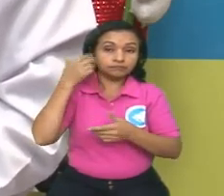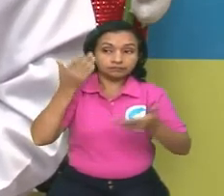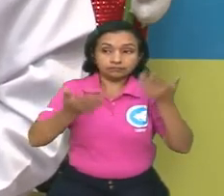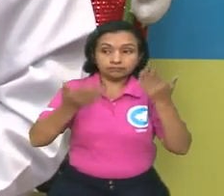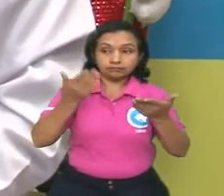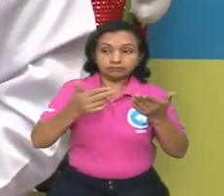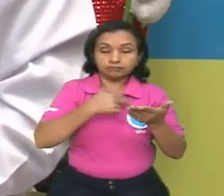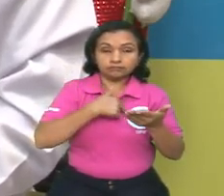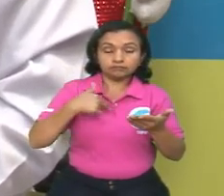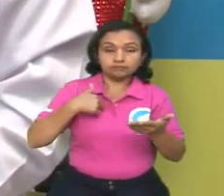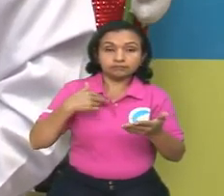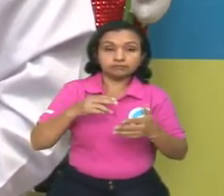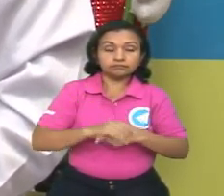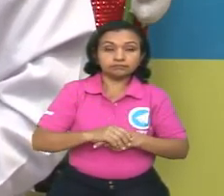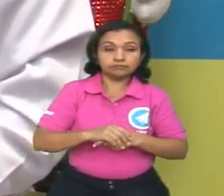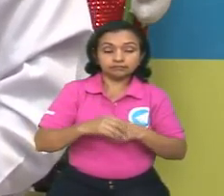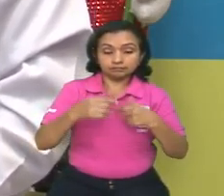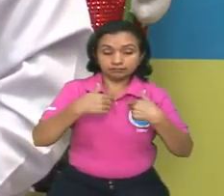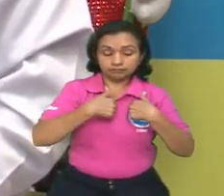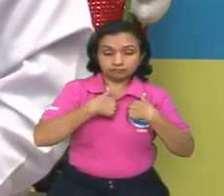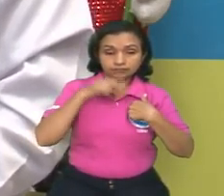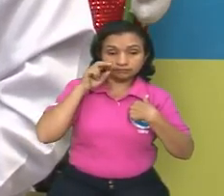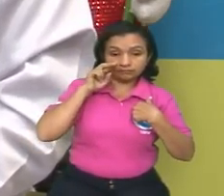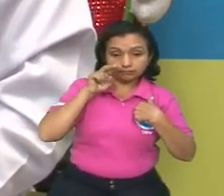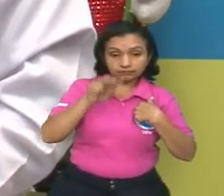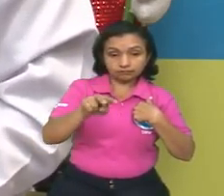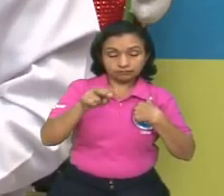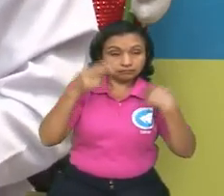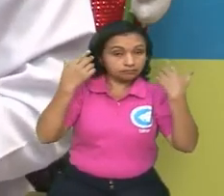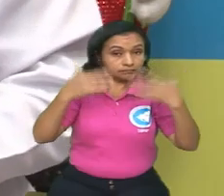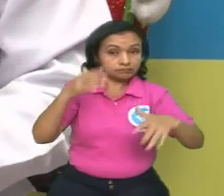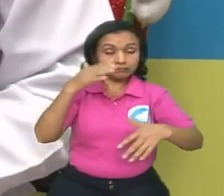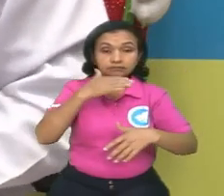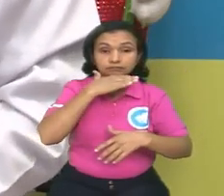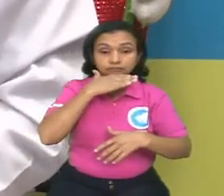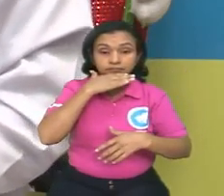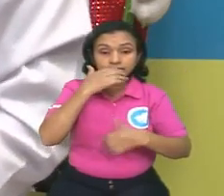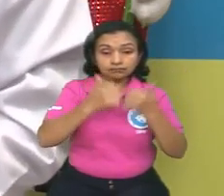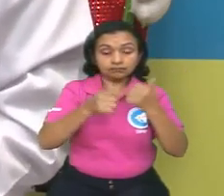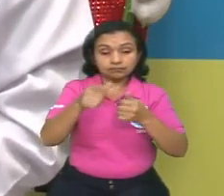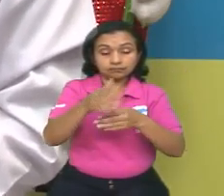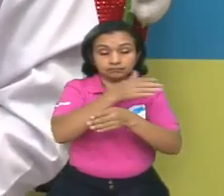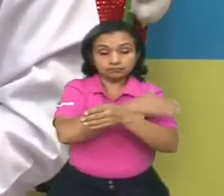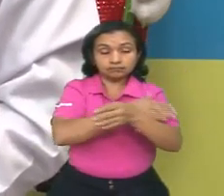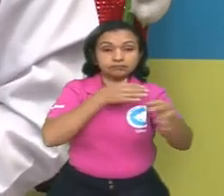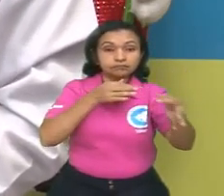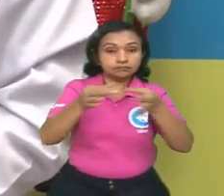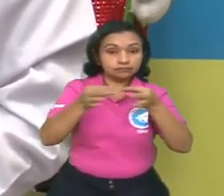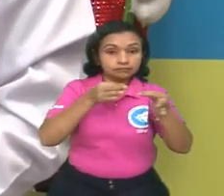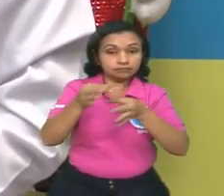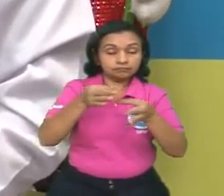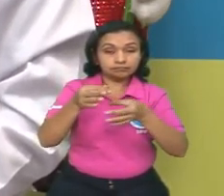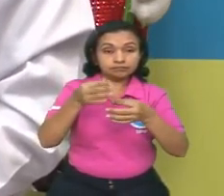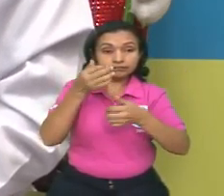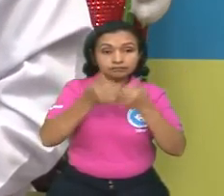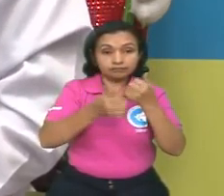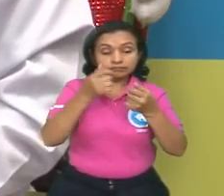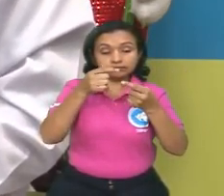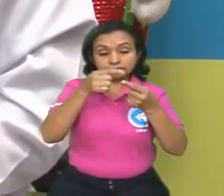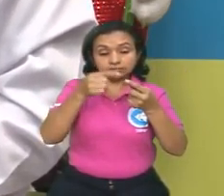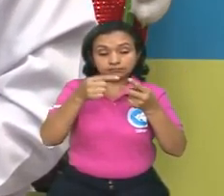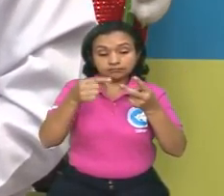carcinoma invasor. Si yo encuentro cualquier anormalidad de todas las que le mencioné, las lesiones de bajo grado, de alto